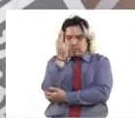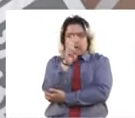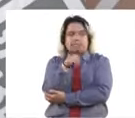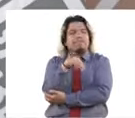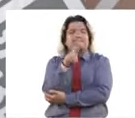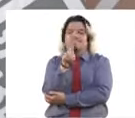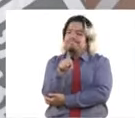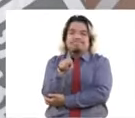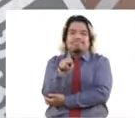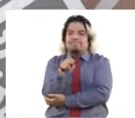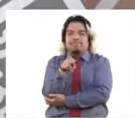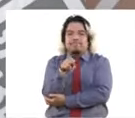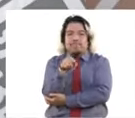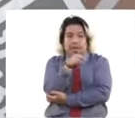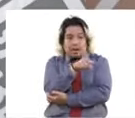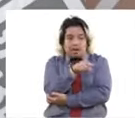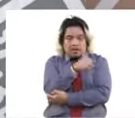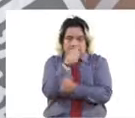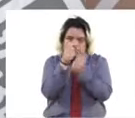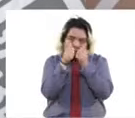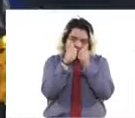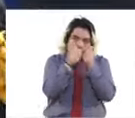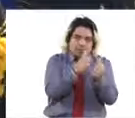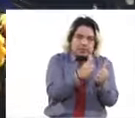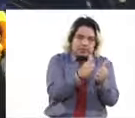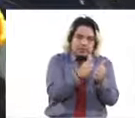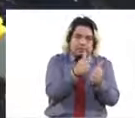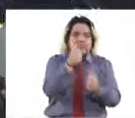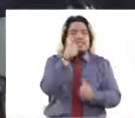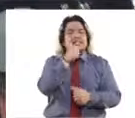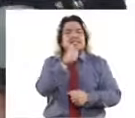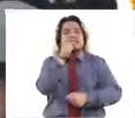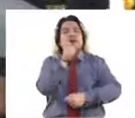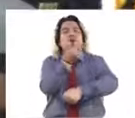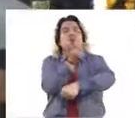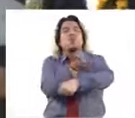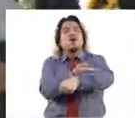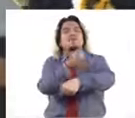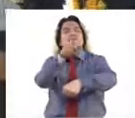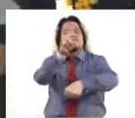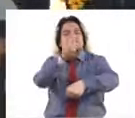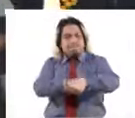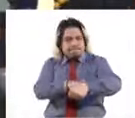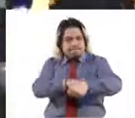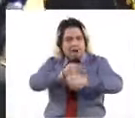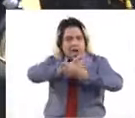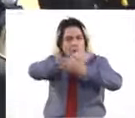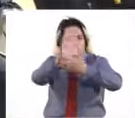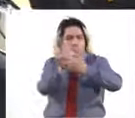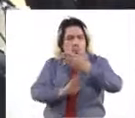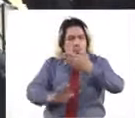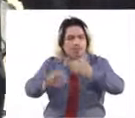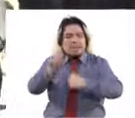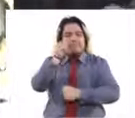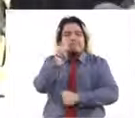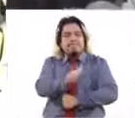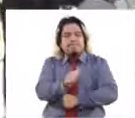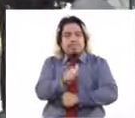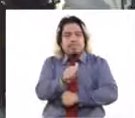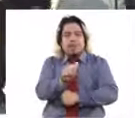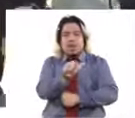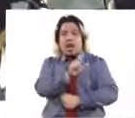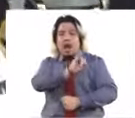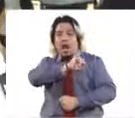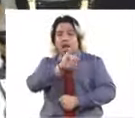pueblo. Nunca olviden la honestidad como principio. Nunca olviden y pongan al